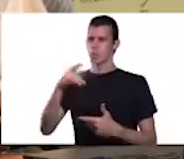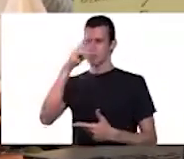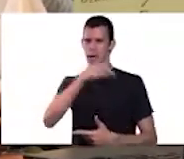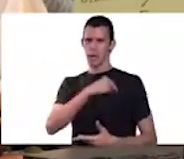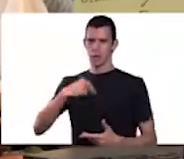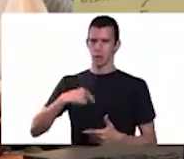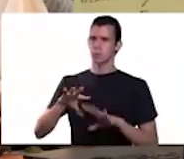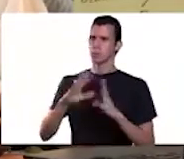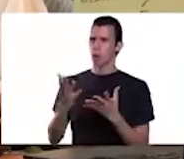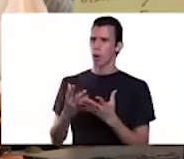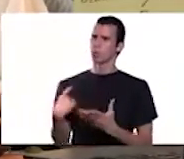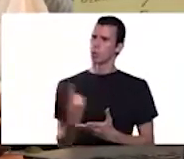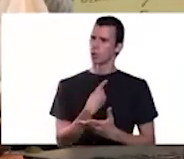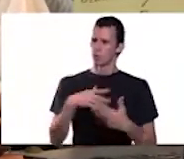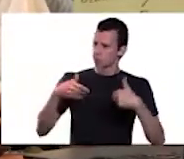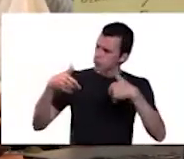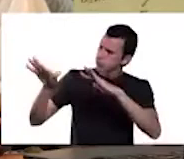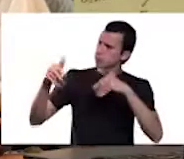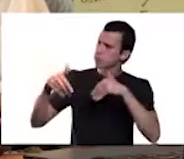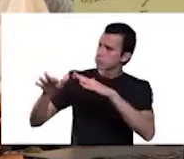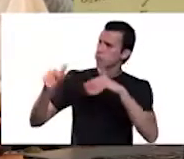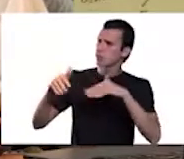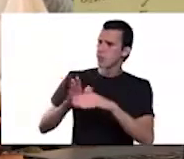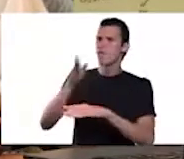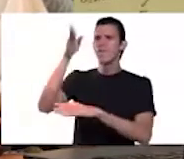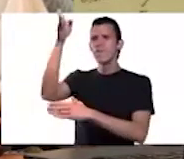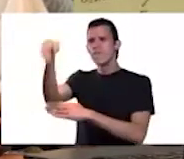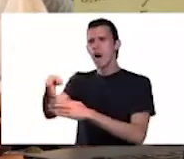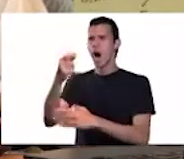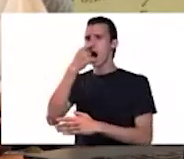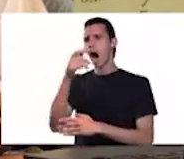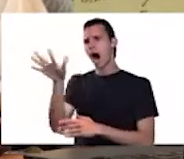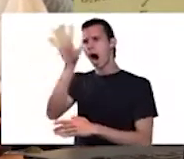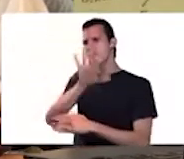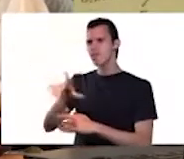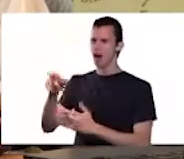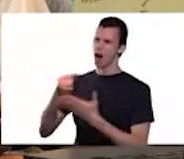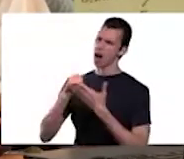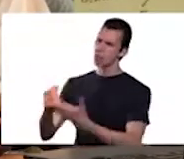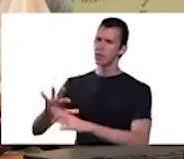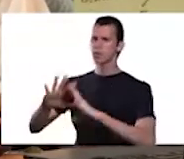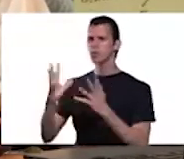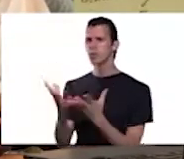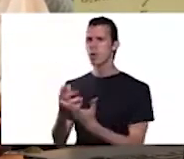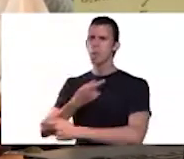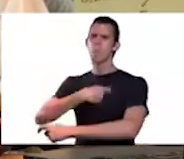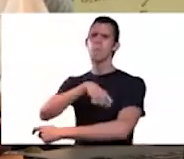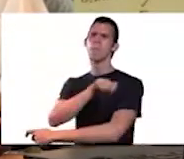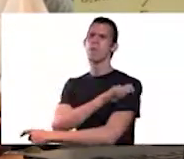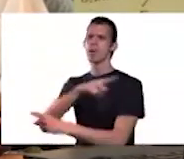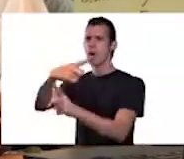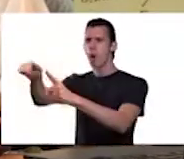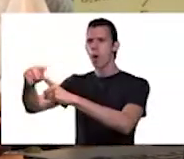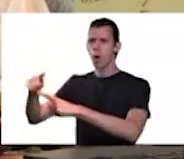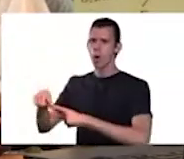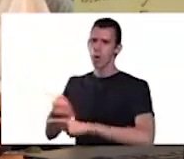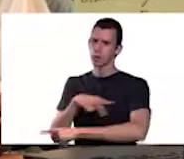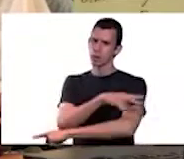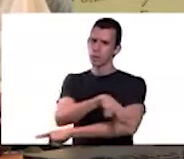salud ha ido al África y a otras partes del mundo a salvar vida y